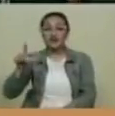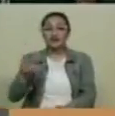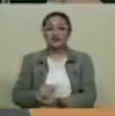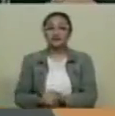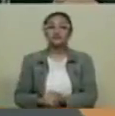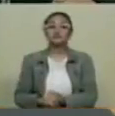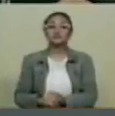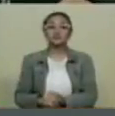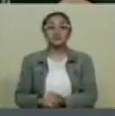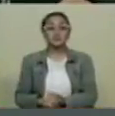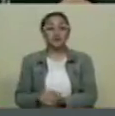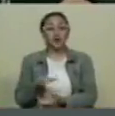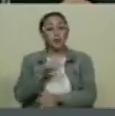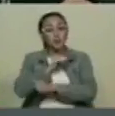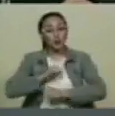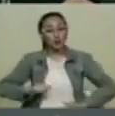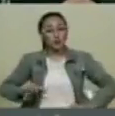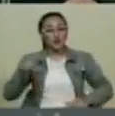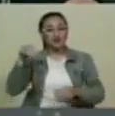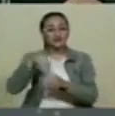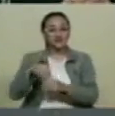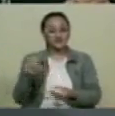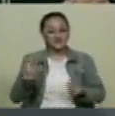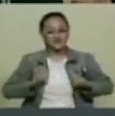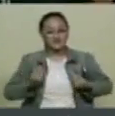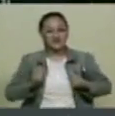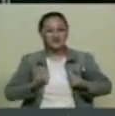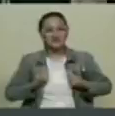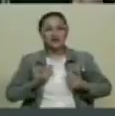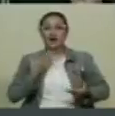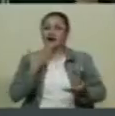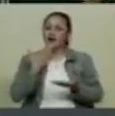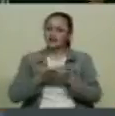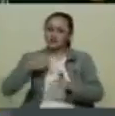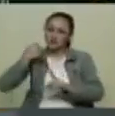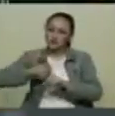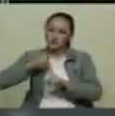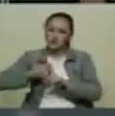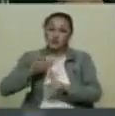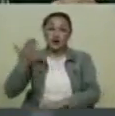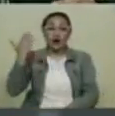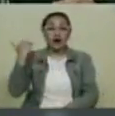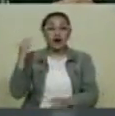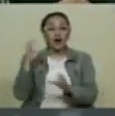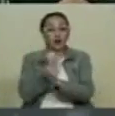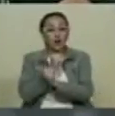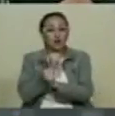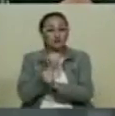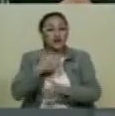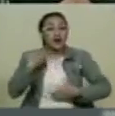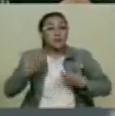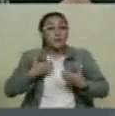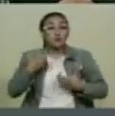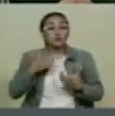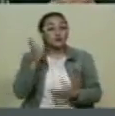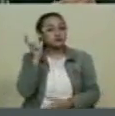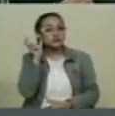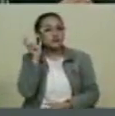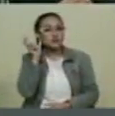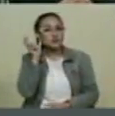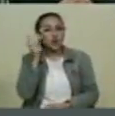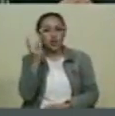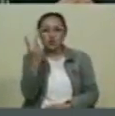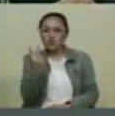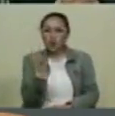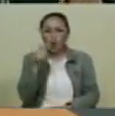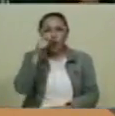de Guanarito, Estado Portuguesa, por haber estado allí dando la batalla. Anoche lo veíamos con mucha emoción, cómo estos dos